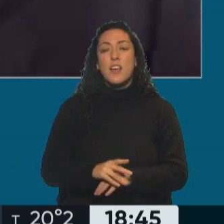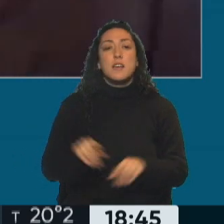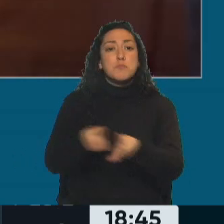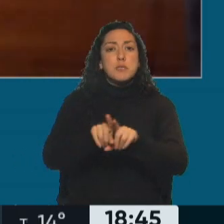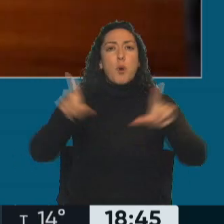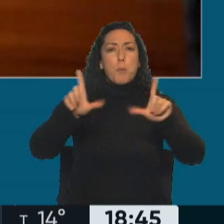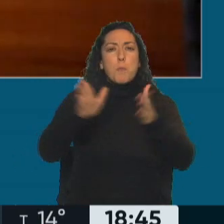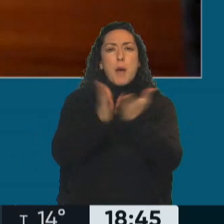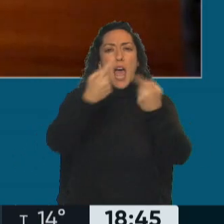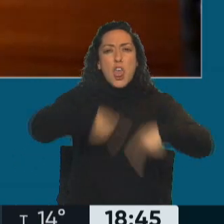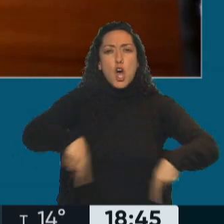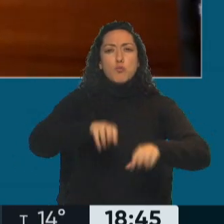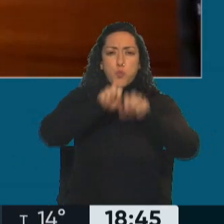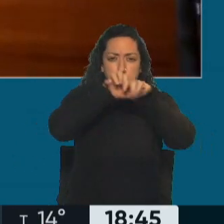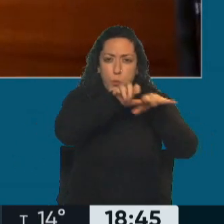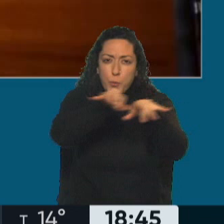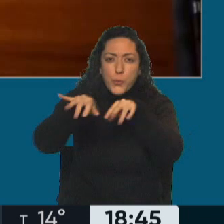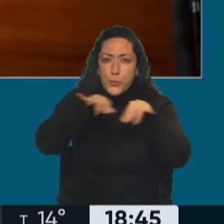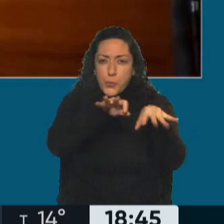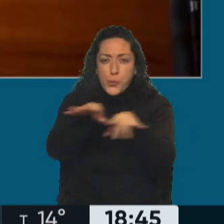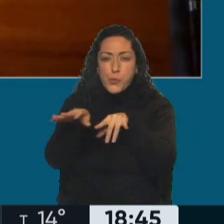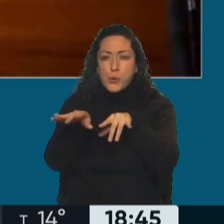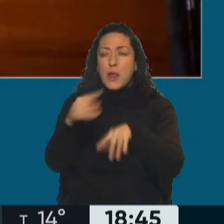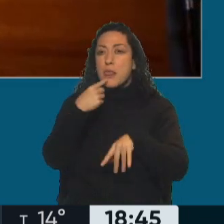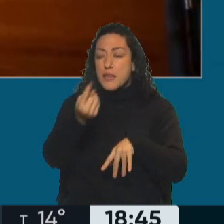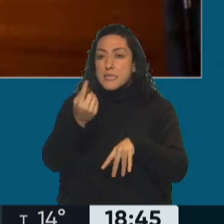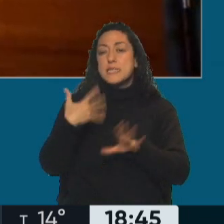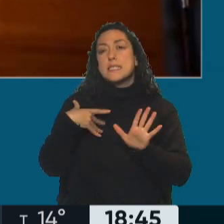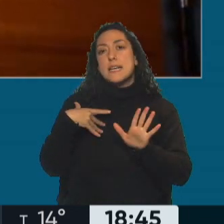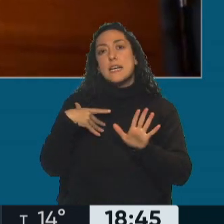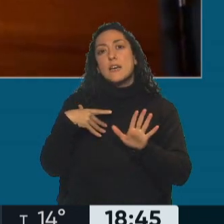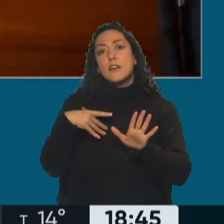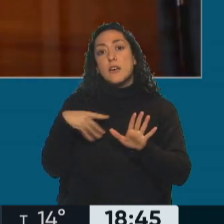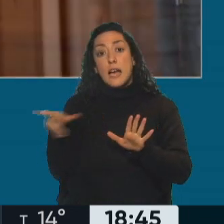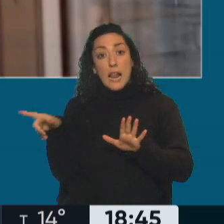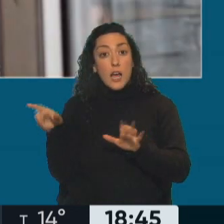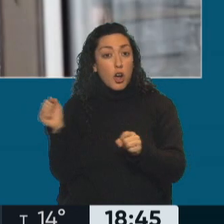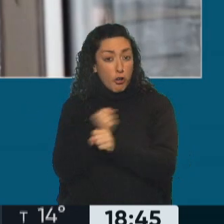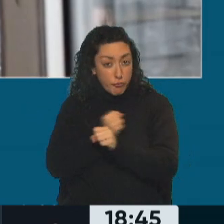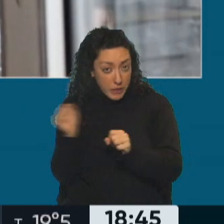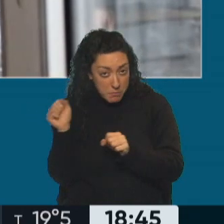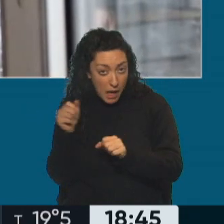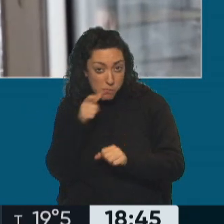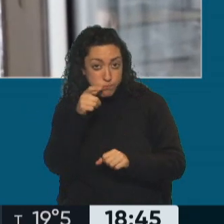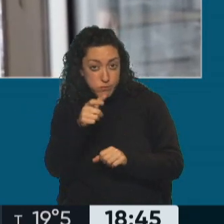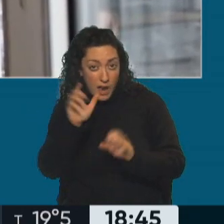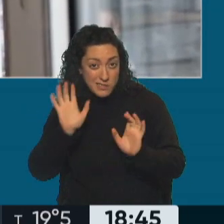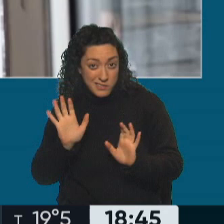medios, que se había filtrado, que él no confirma que sea de su autoría, pero...